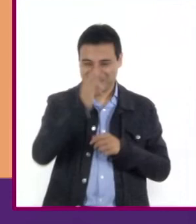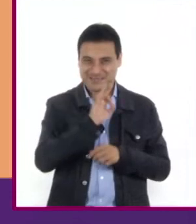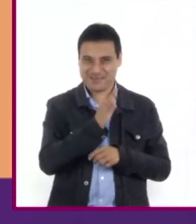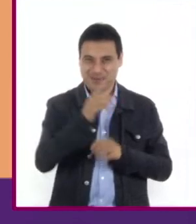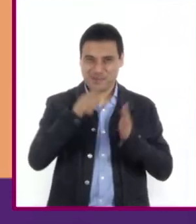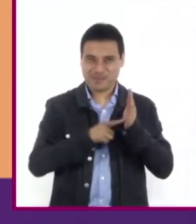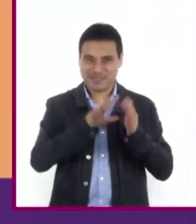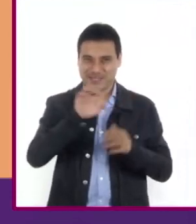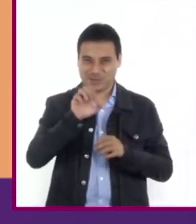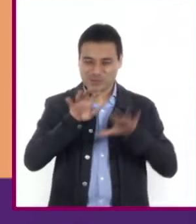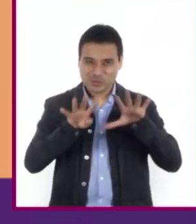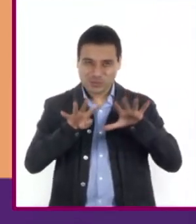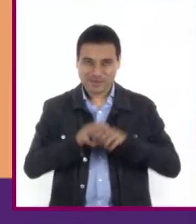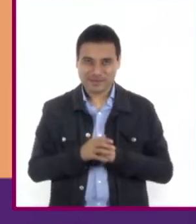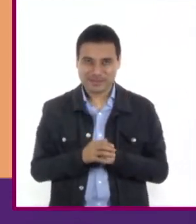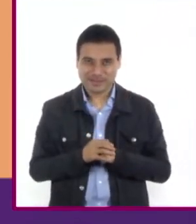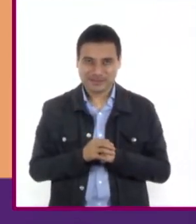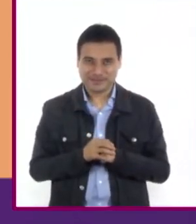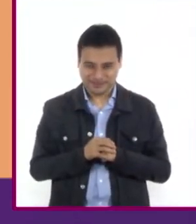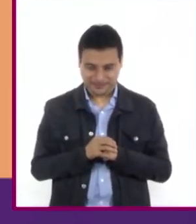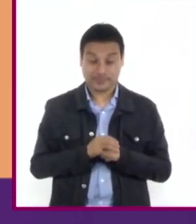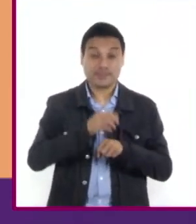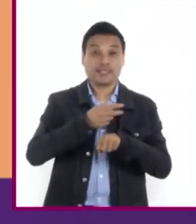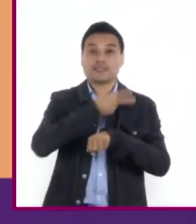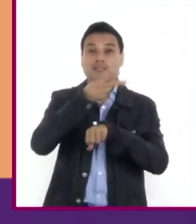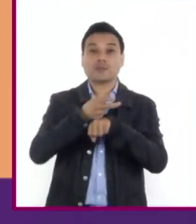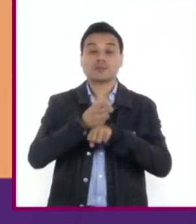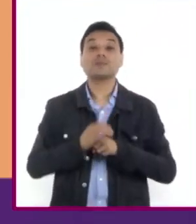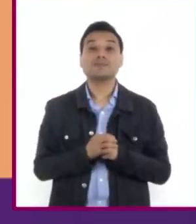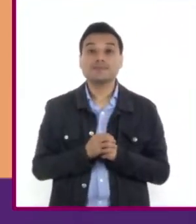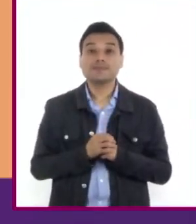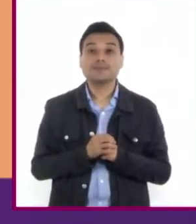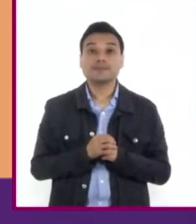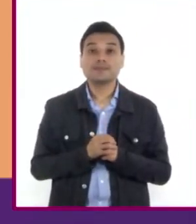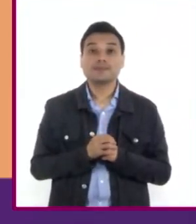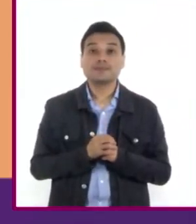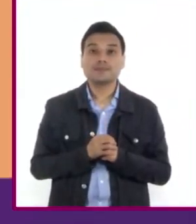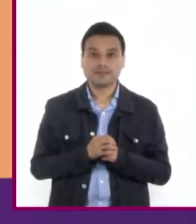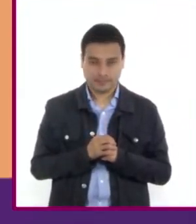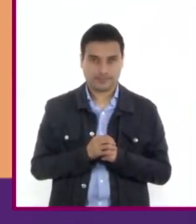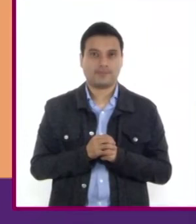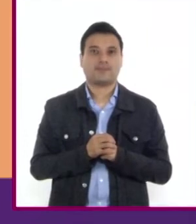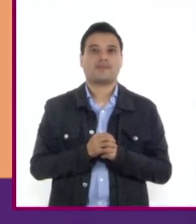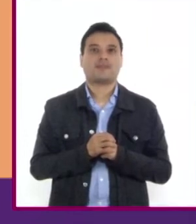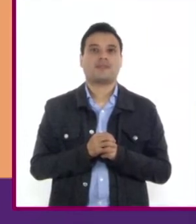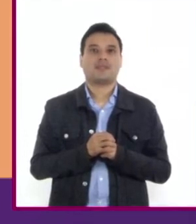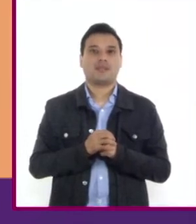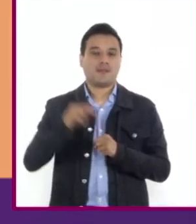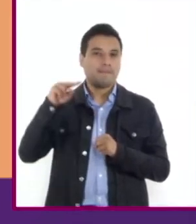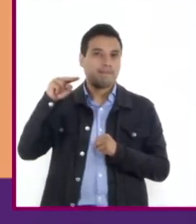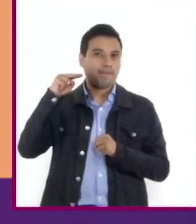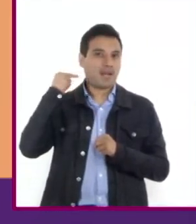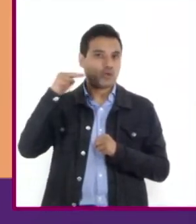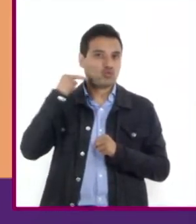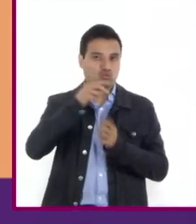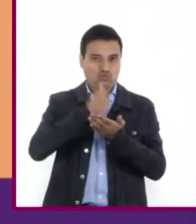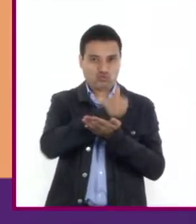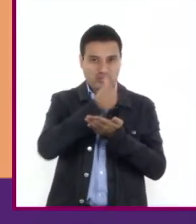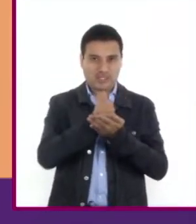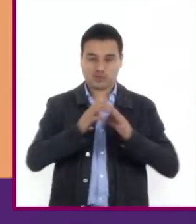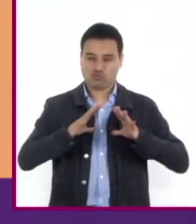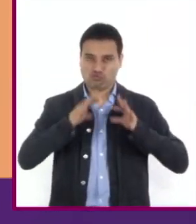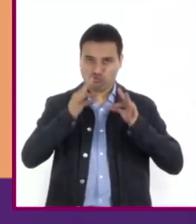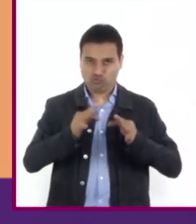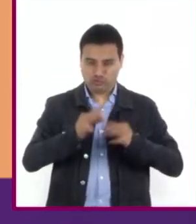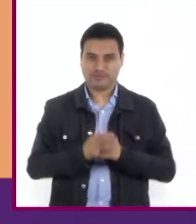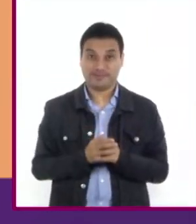de 1519. En segundo lugar tenemos la 2. Fundación de la Villa Rica de la Veracruz. En